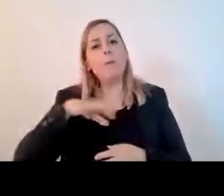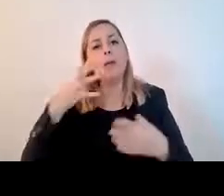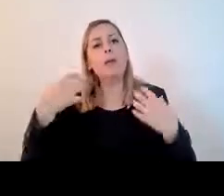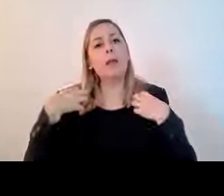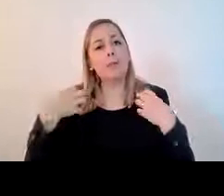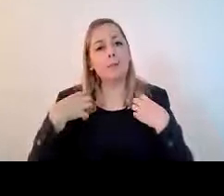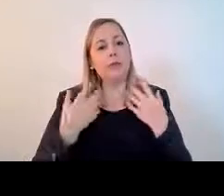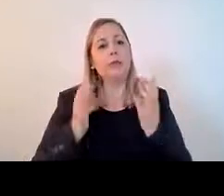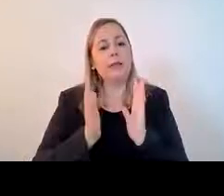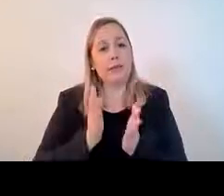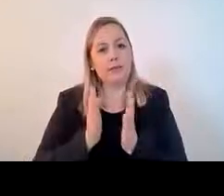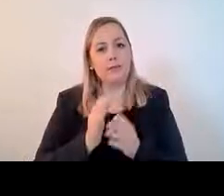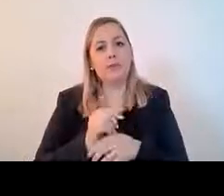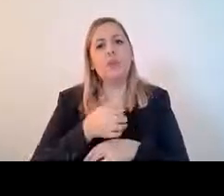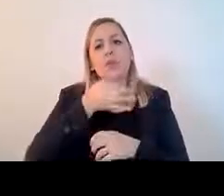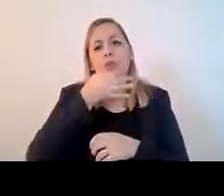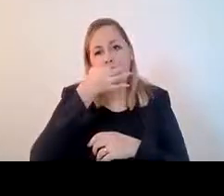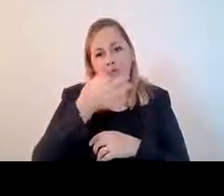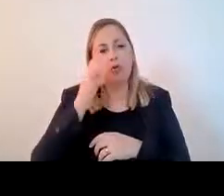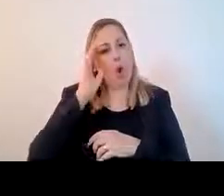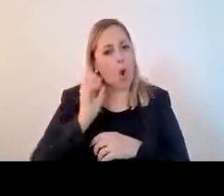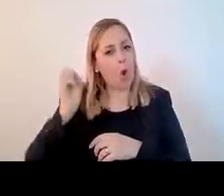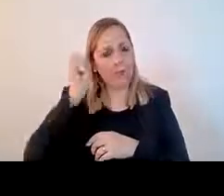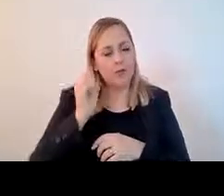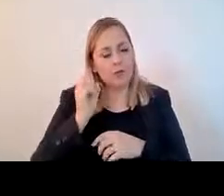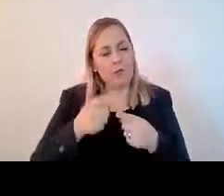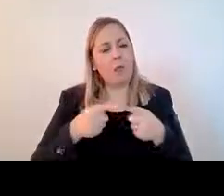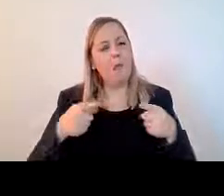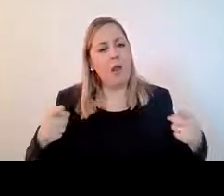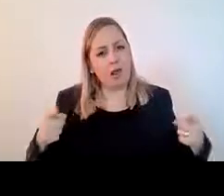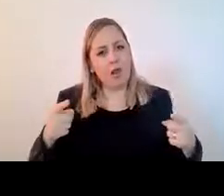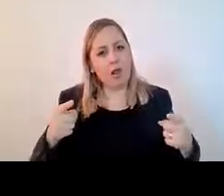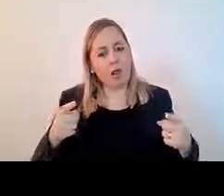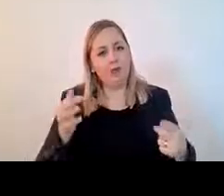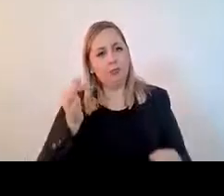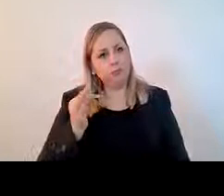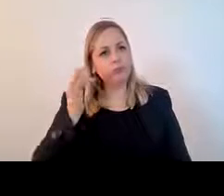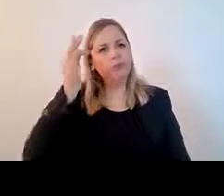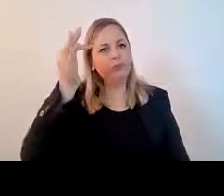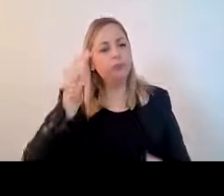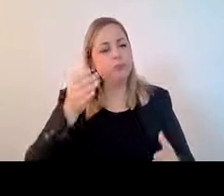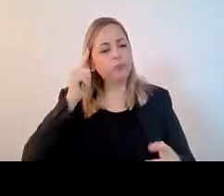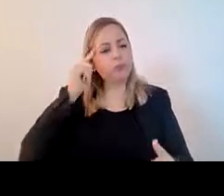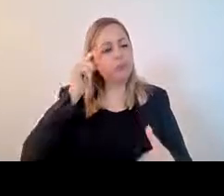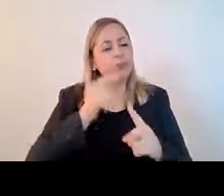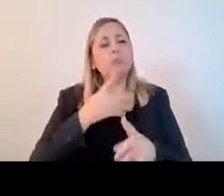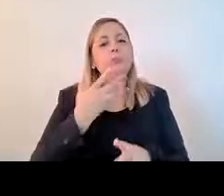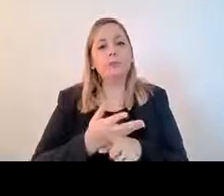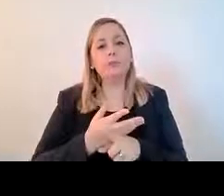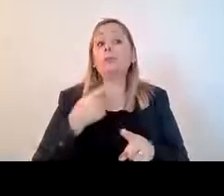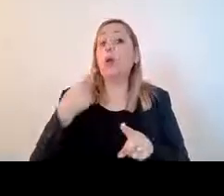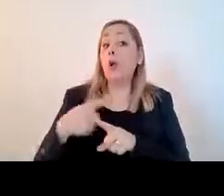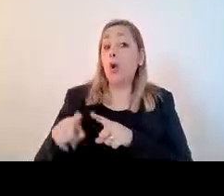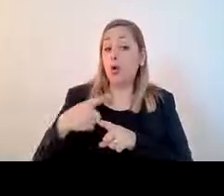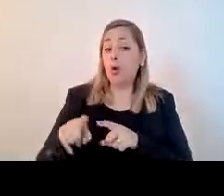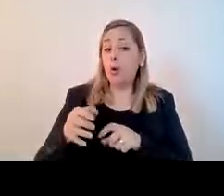su tratamiento, daban opiniones más ricas y se proyectaban a futuro. Otra cosa que